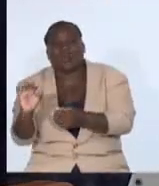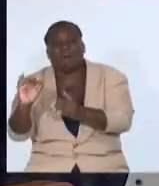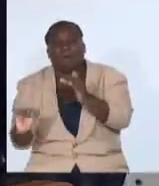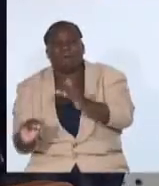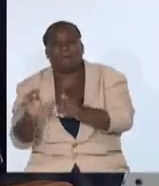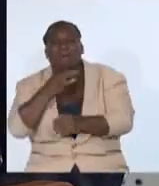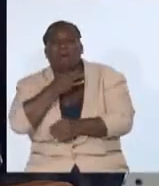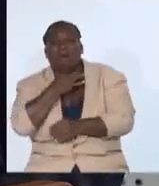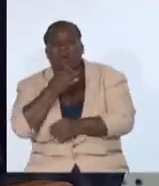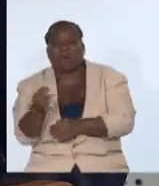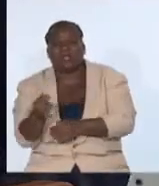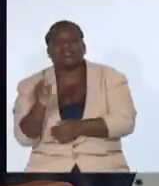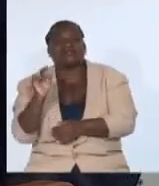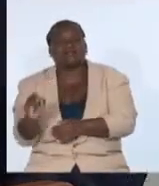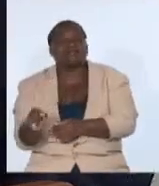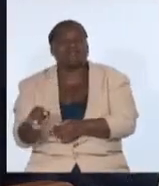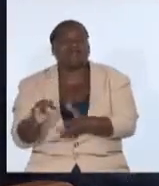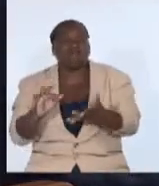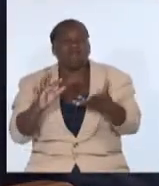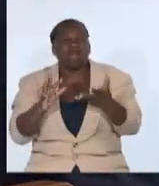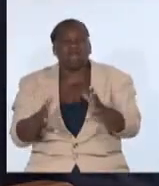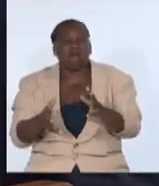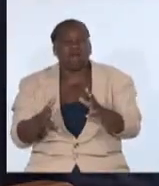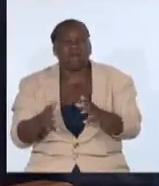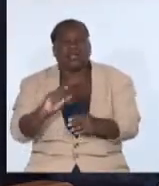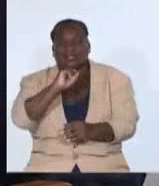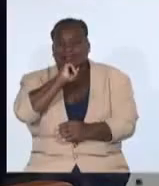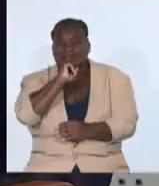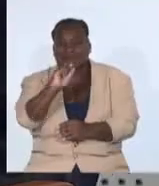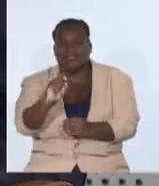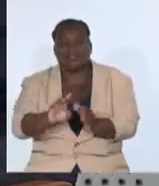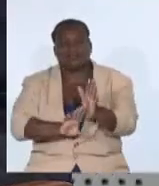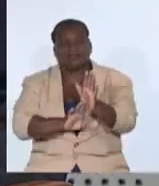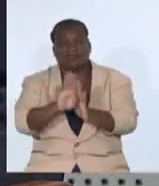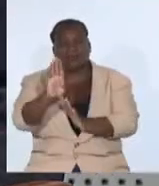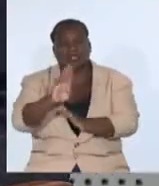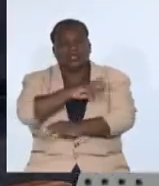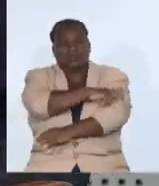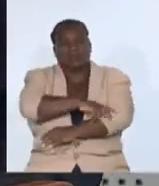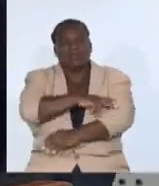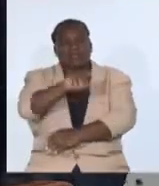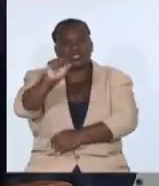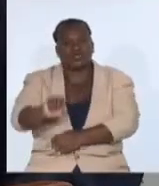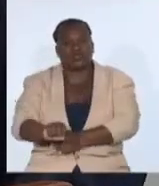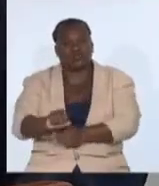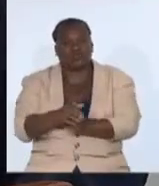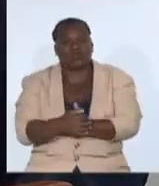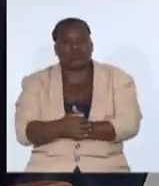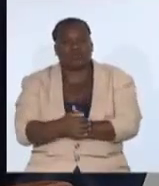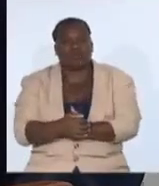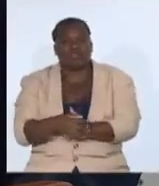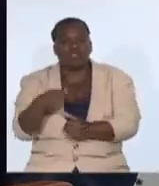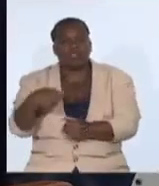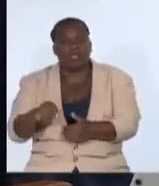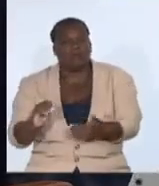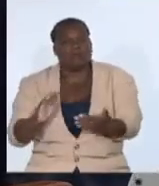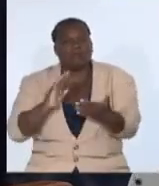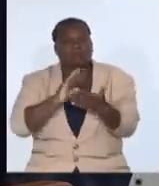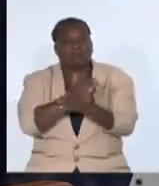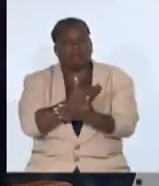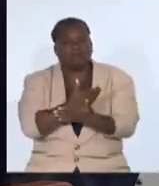una arquitectura hostil al progreso de nuestras naciones debe demolerse si